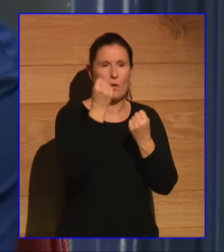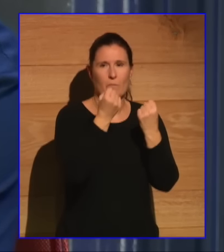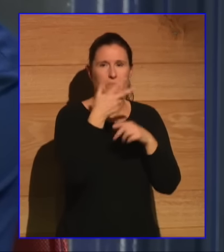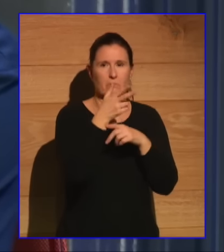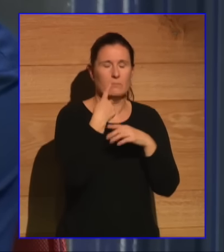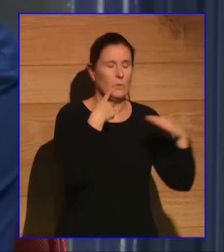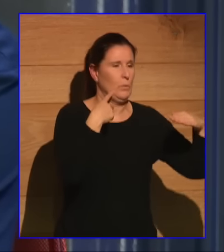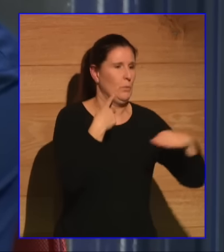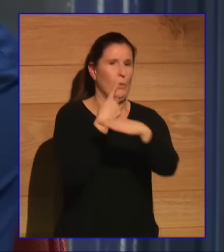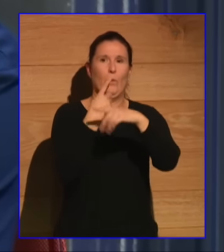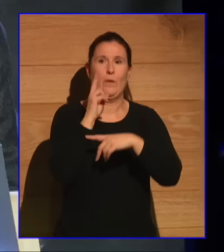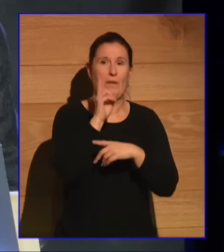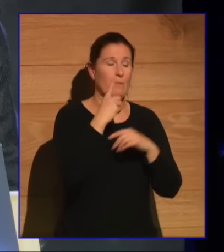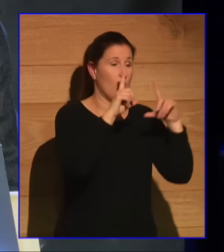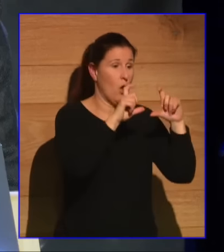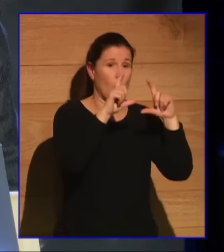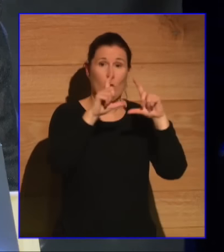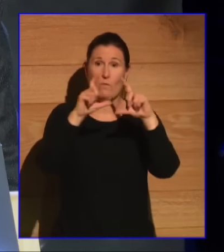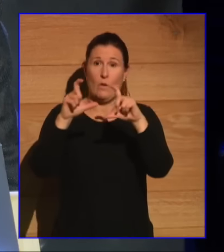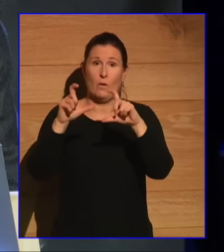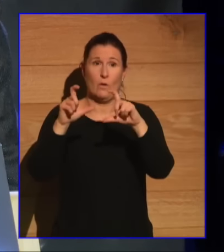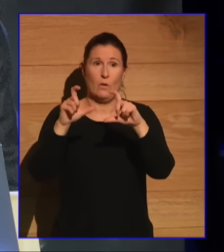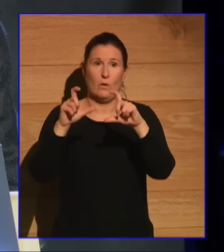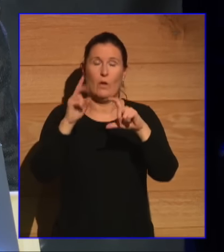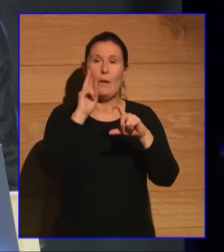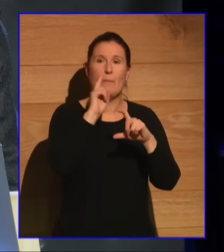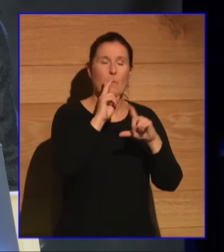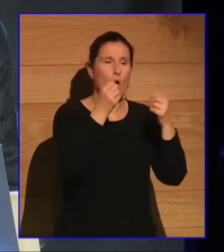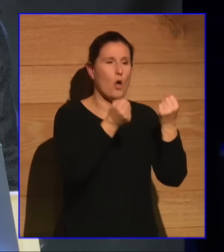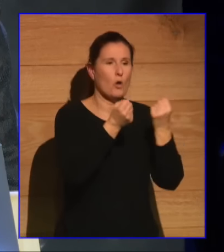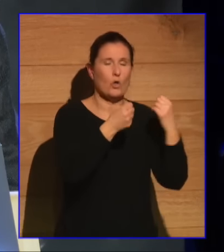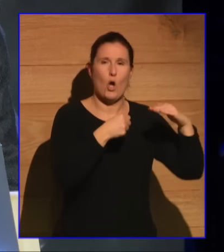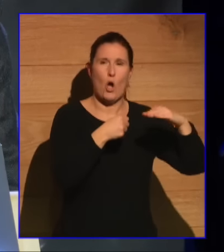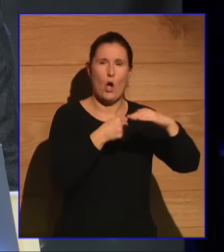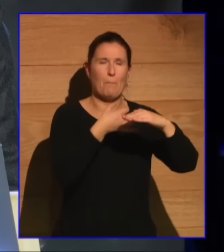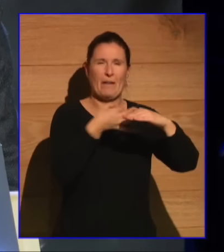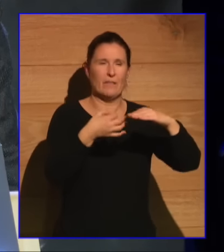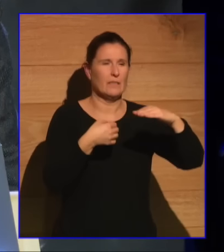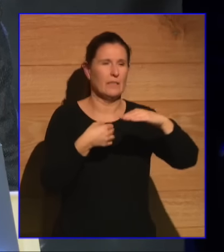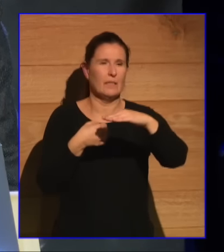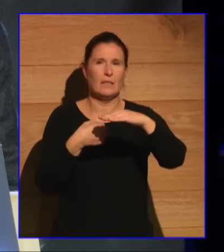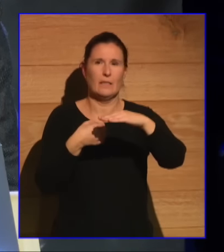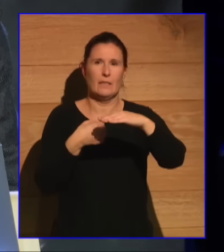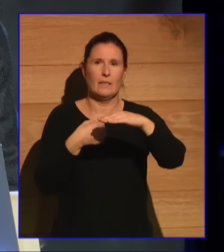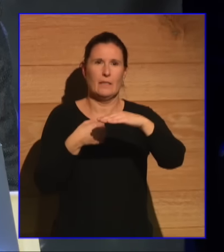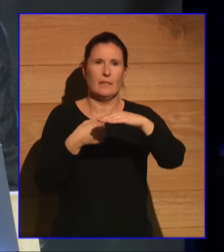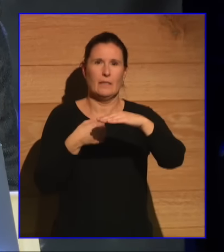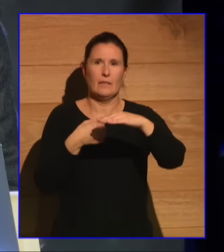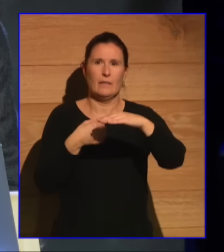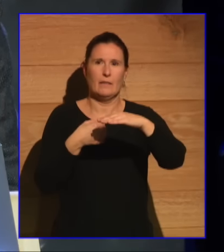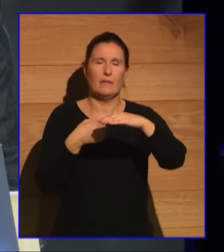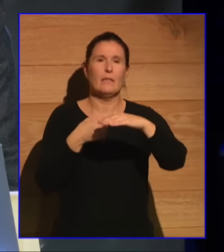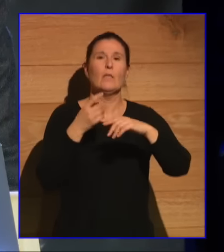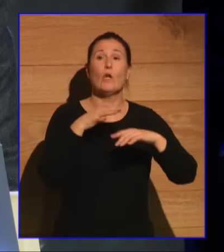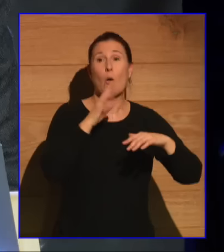y luego lo vemos fotograma a fotograma, normalmente no vamos a ver un coche perfectamente definido y después el coche un poco perfectamente definido un